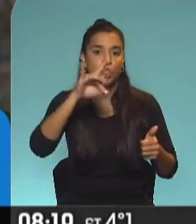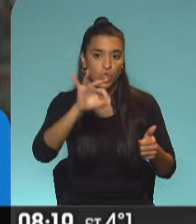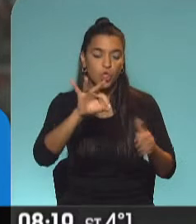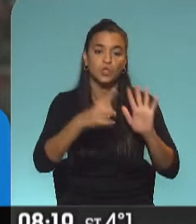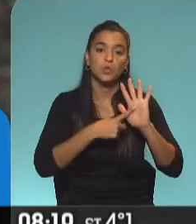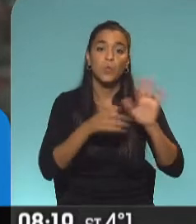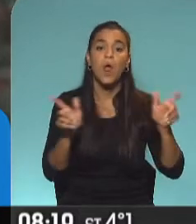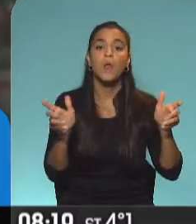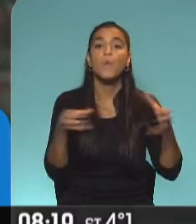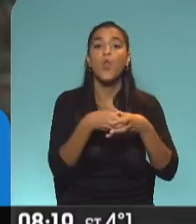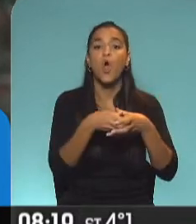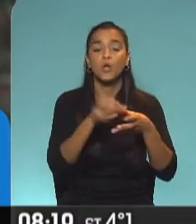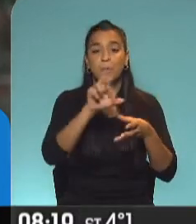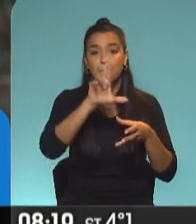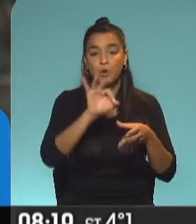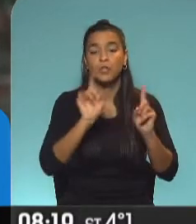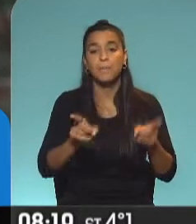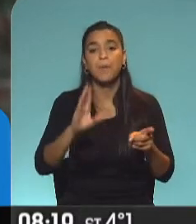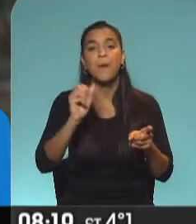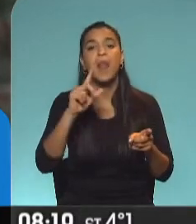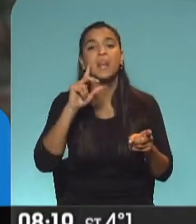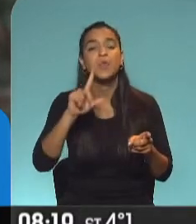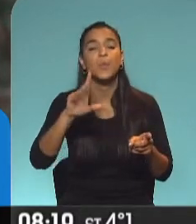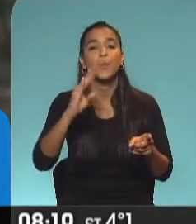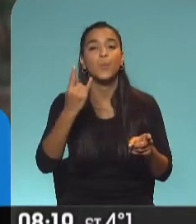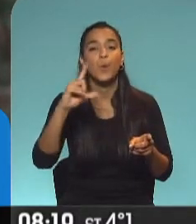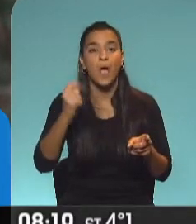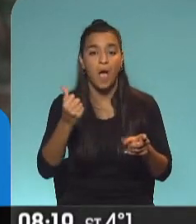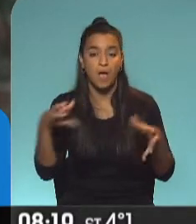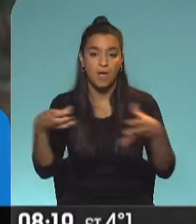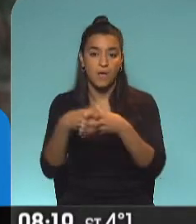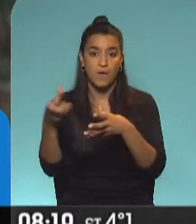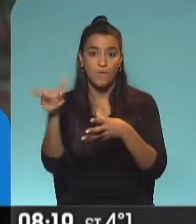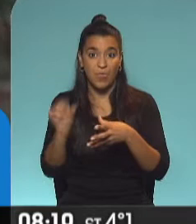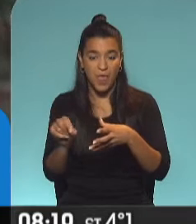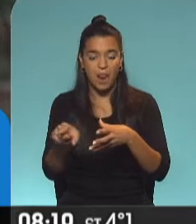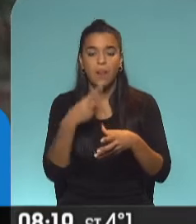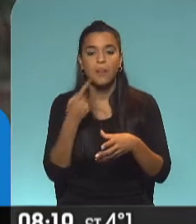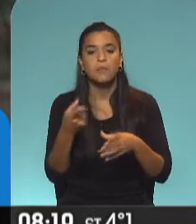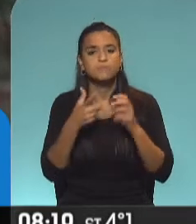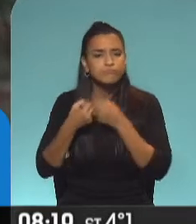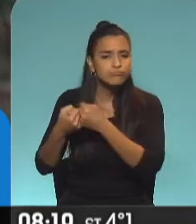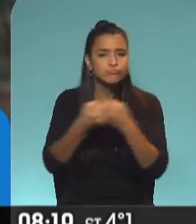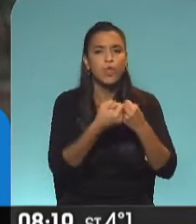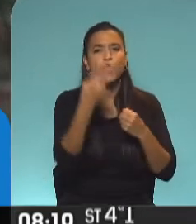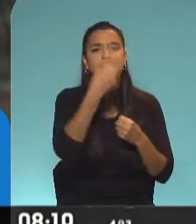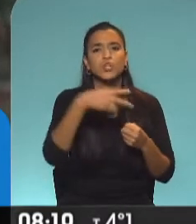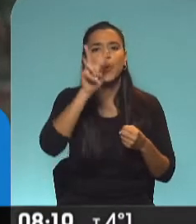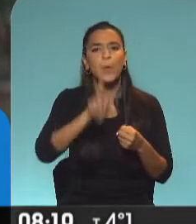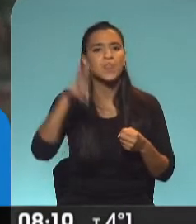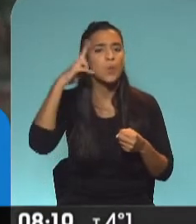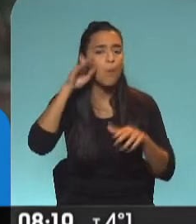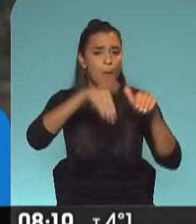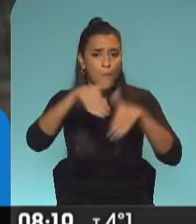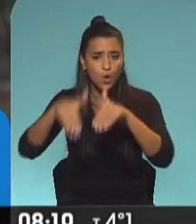del bloque del PRO, y por Balibuca, del Interbloque Federal. Por unanimidad, 229 votos,